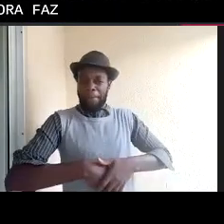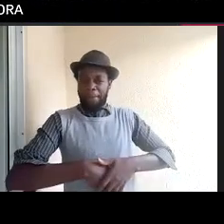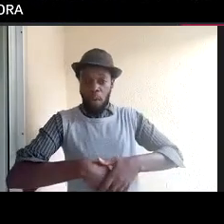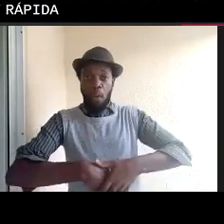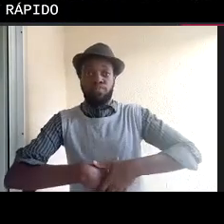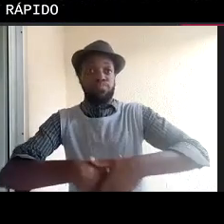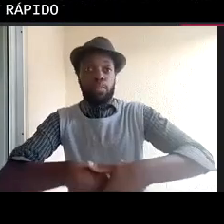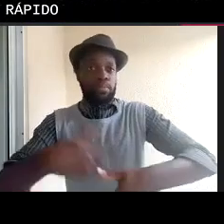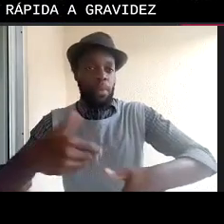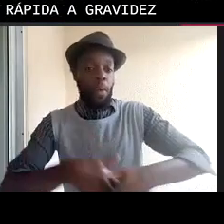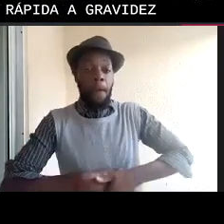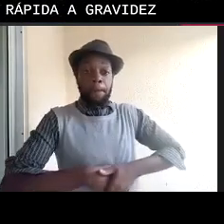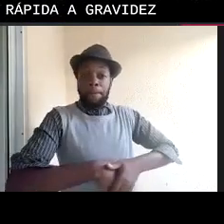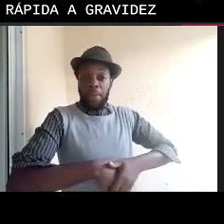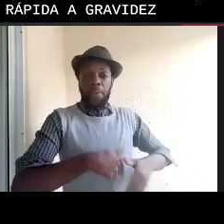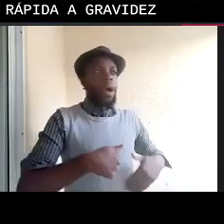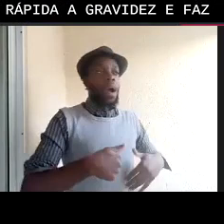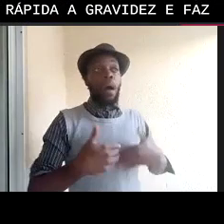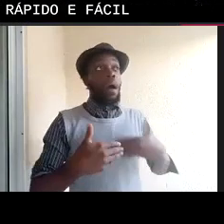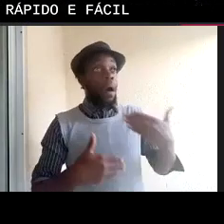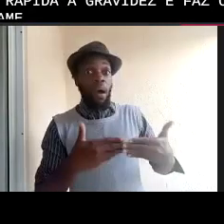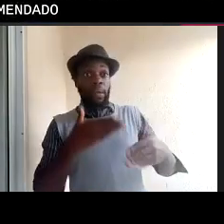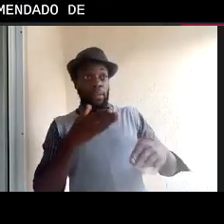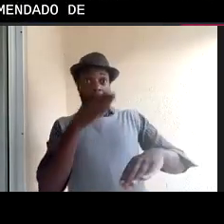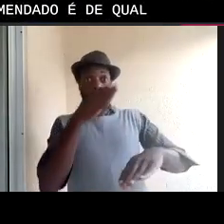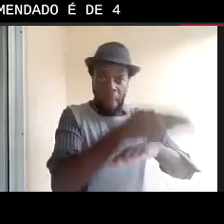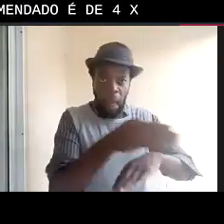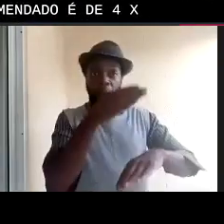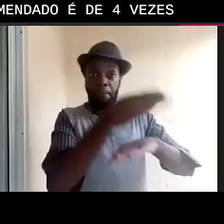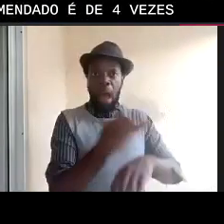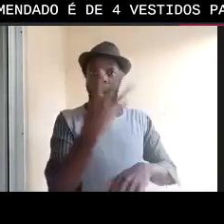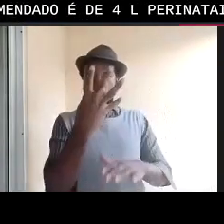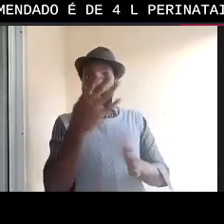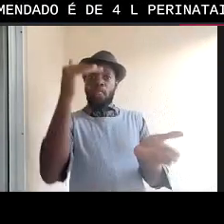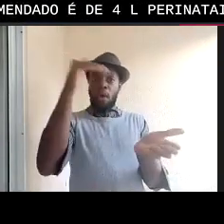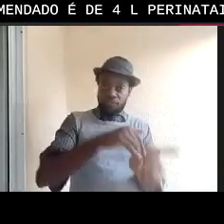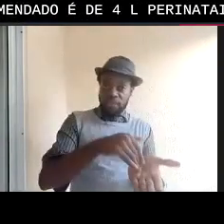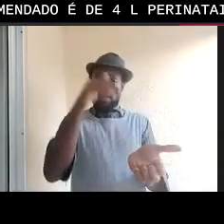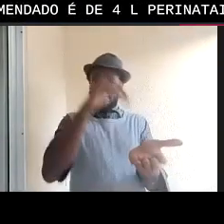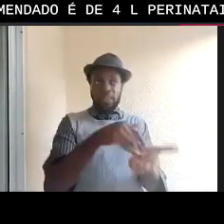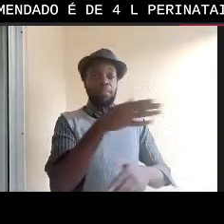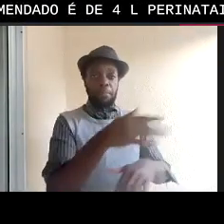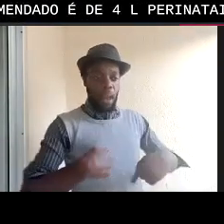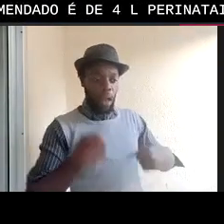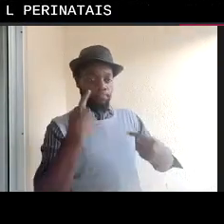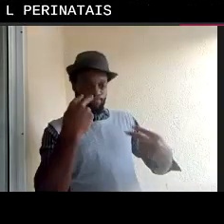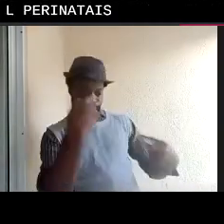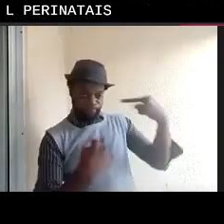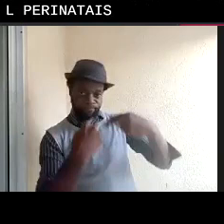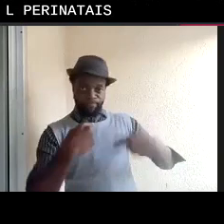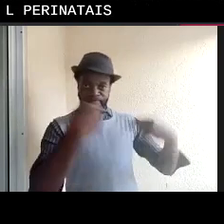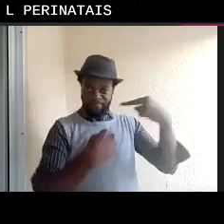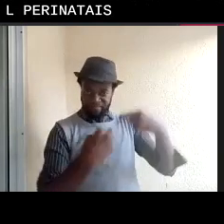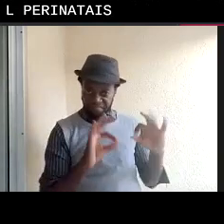mínimo recomendado de 4 visitas prenatales. siendo que los servicios de